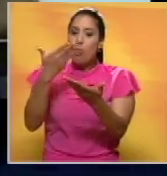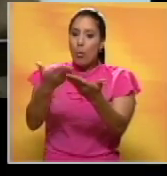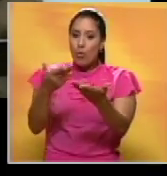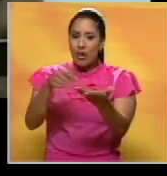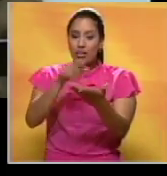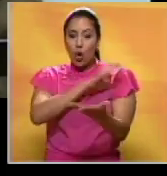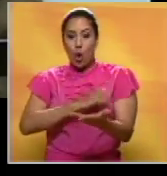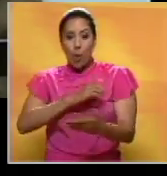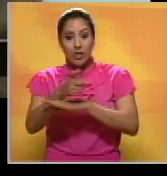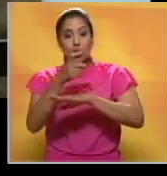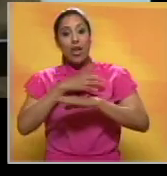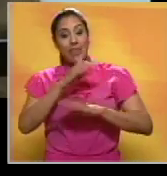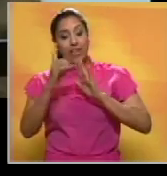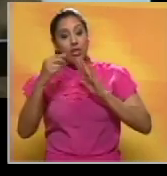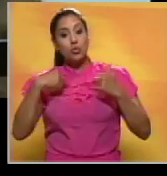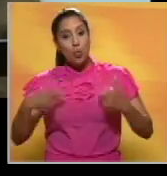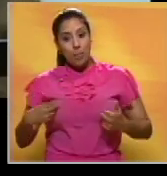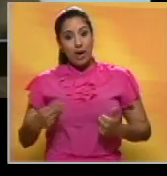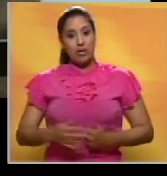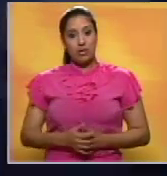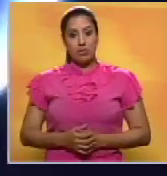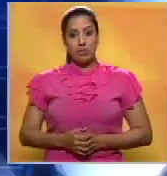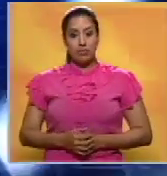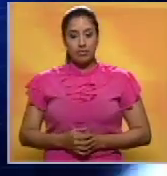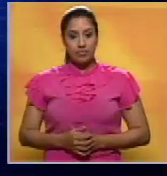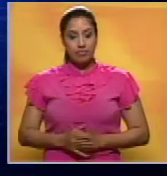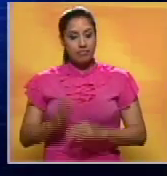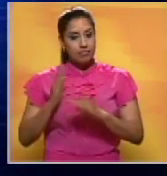alto comisionado de los derechos humanos todo esto.